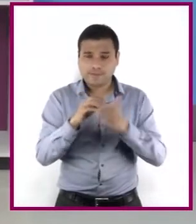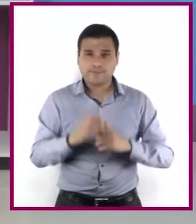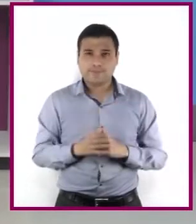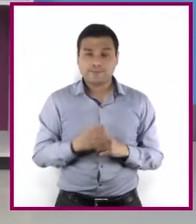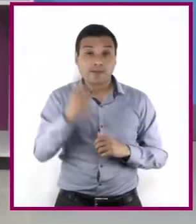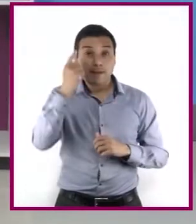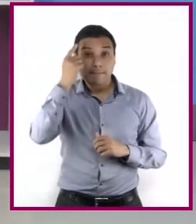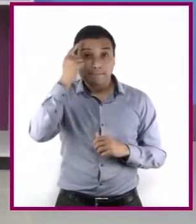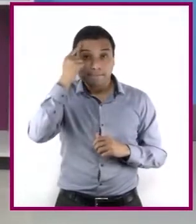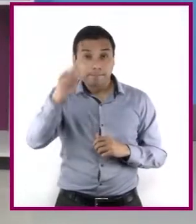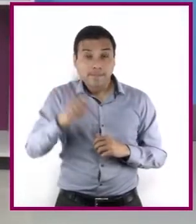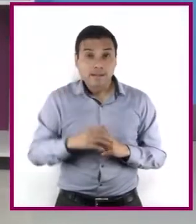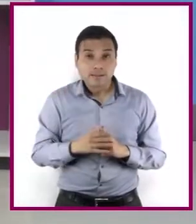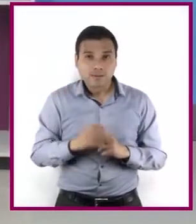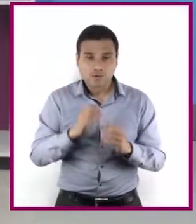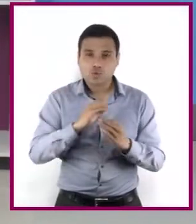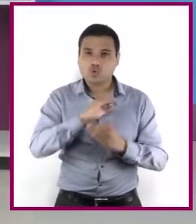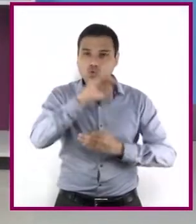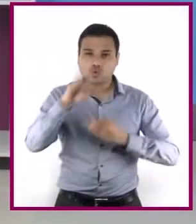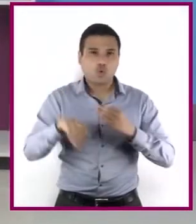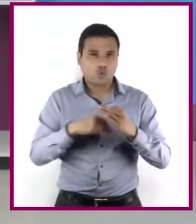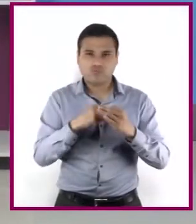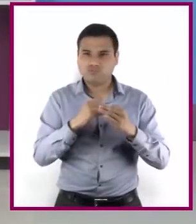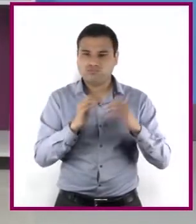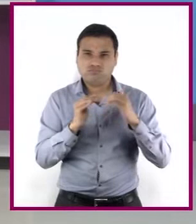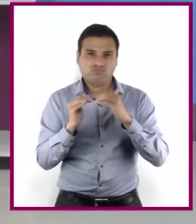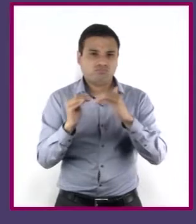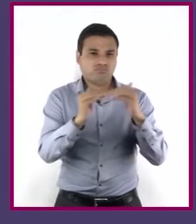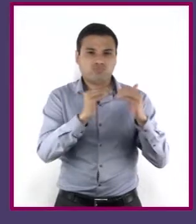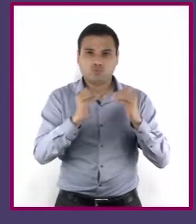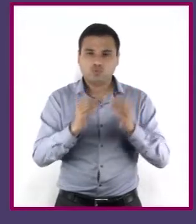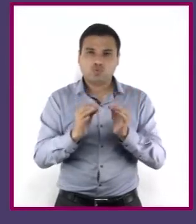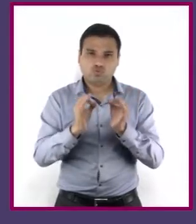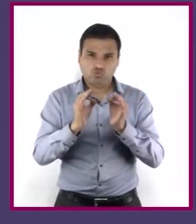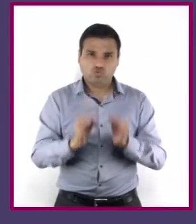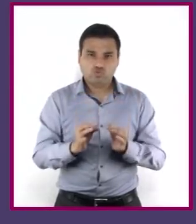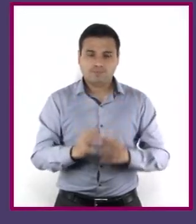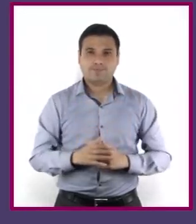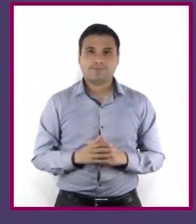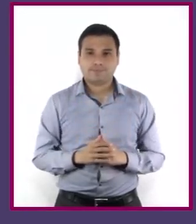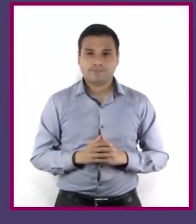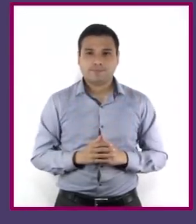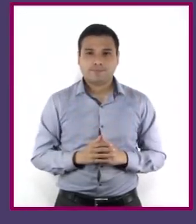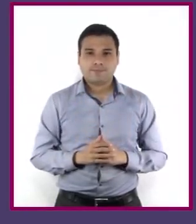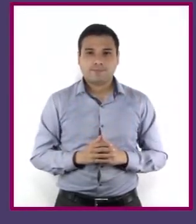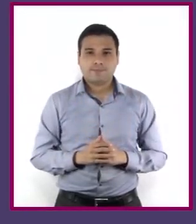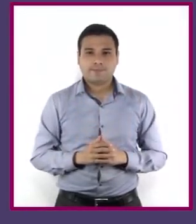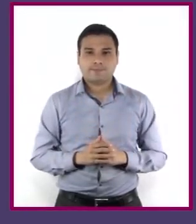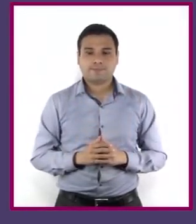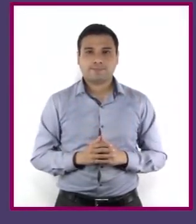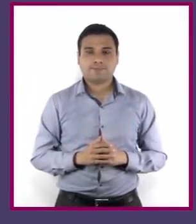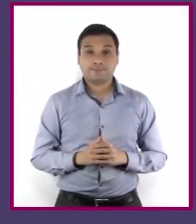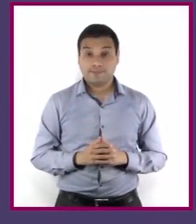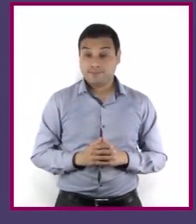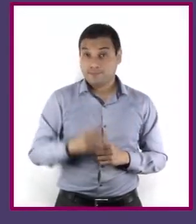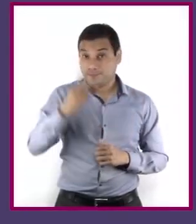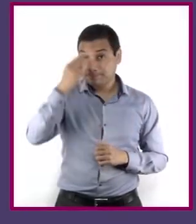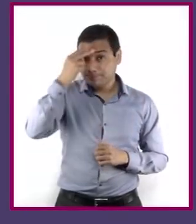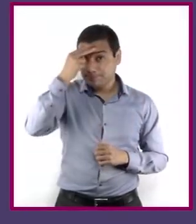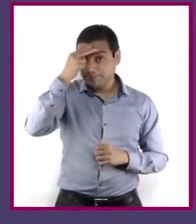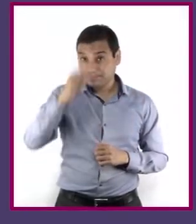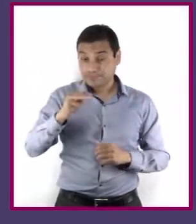la plena y efectiva igualdad entre mujeres y hombres. Para ello, nuestro país ha